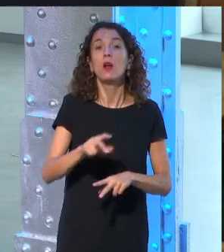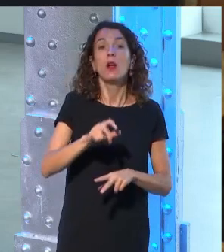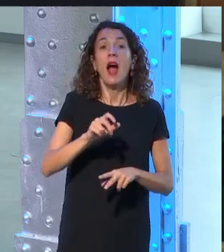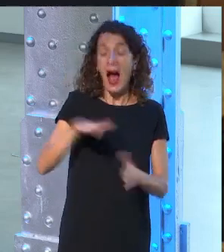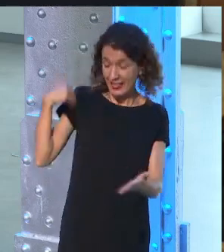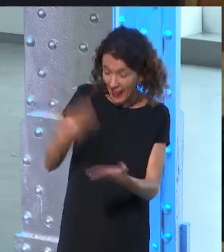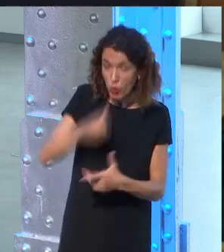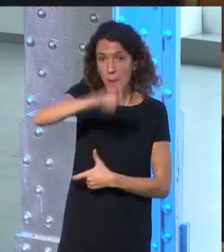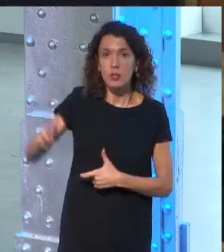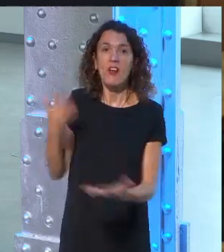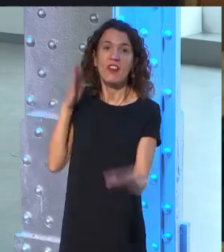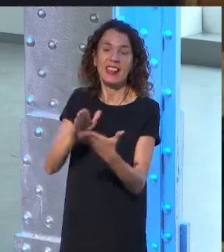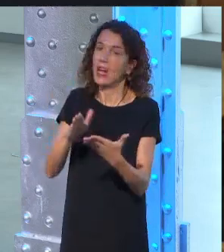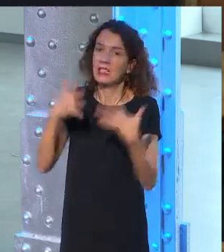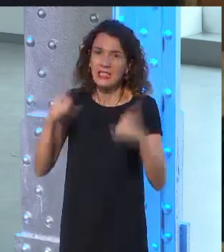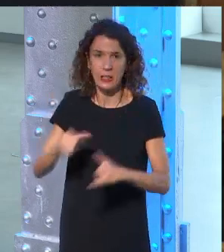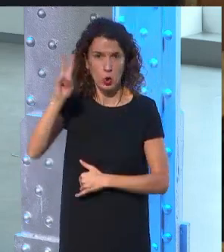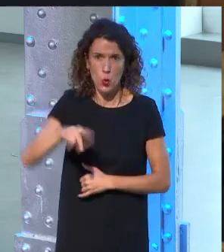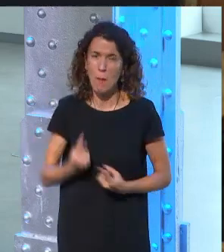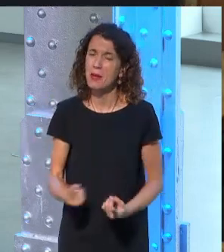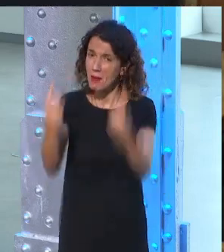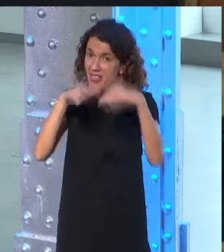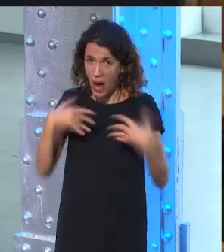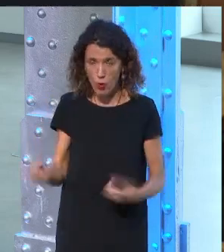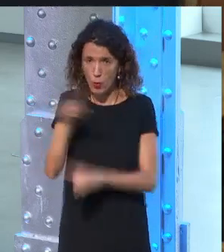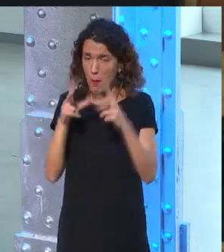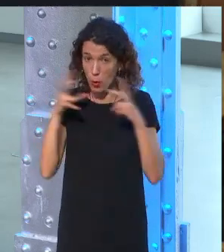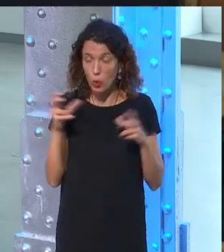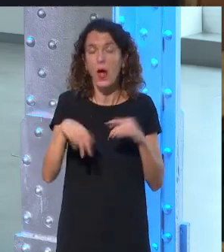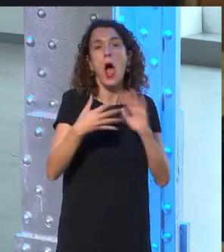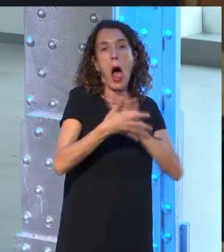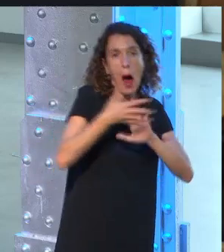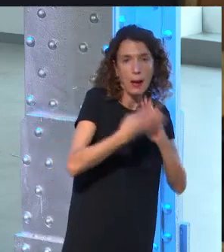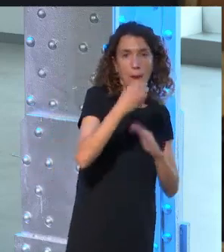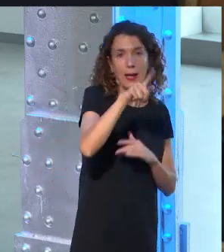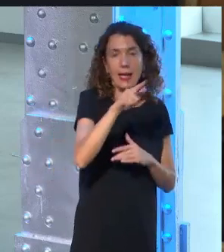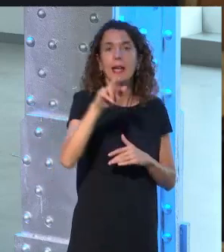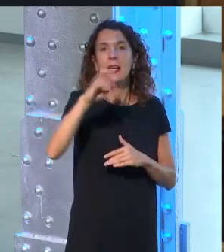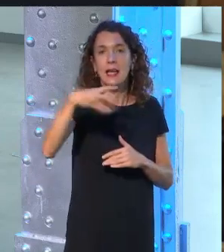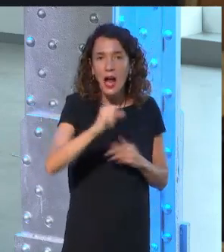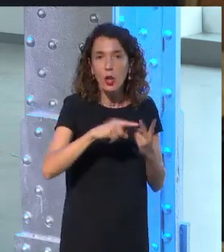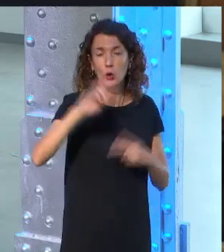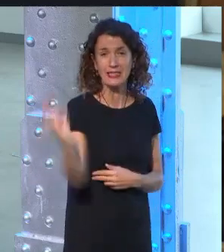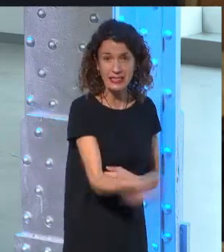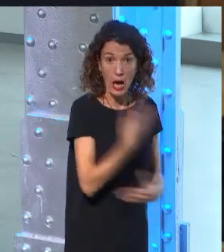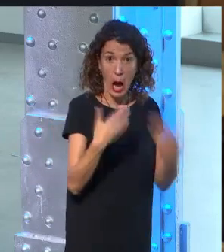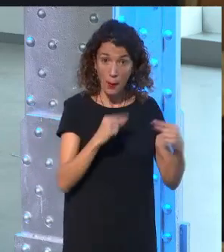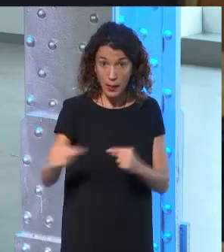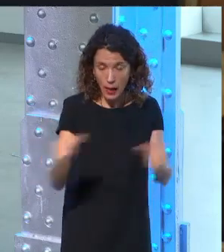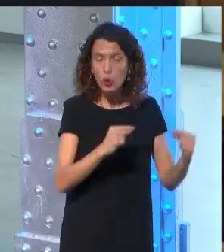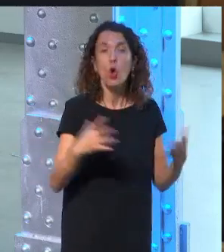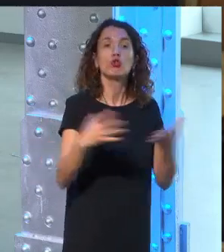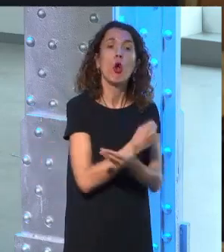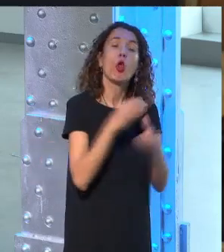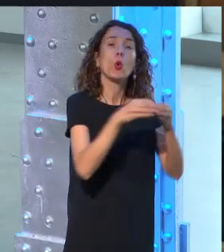enfrentado la humanidad. Y yo sé que cuando pasemos a hablar con Belén, con Ricardo, con José Luis y con Juancho, nos van a decir que todos los